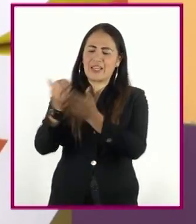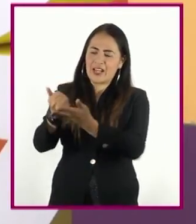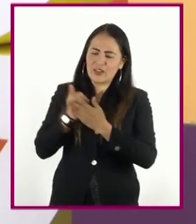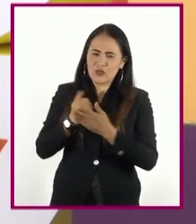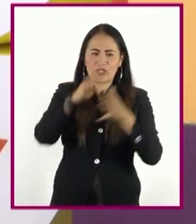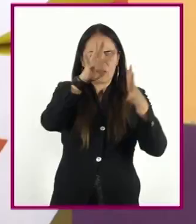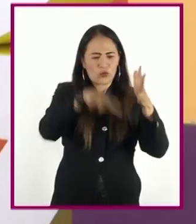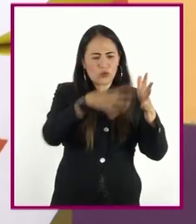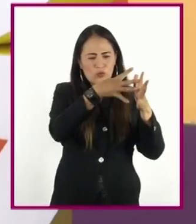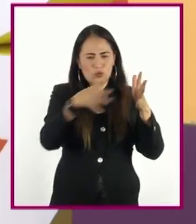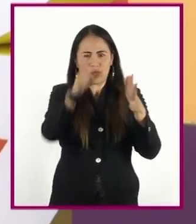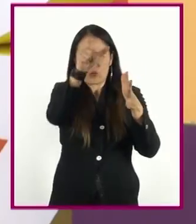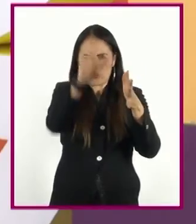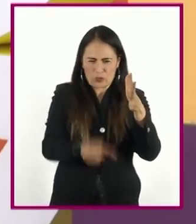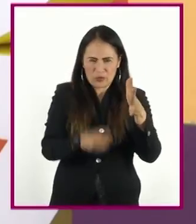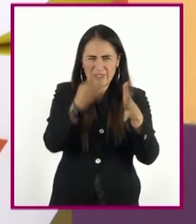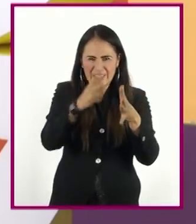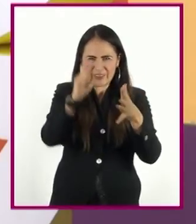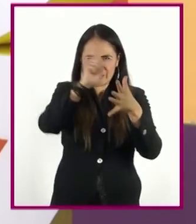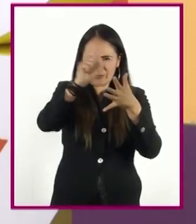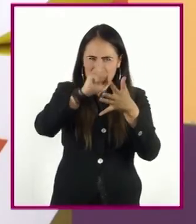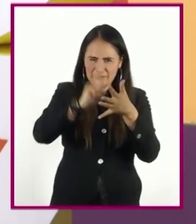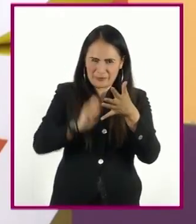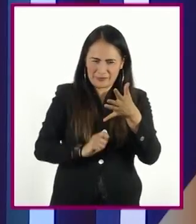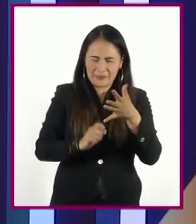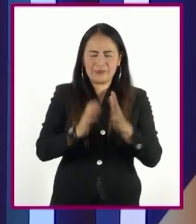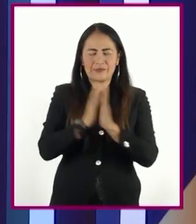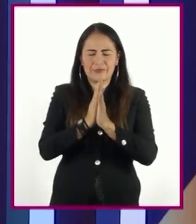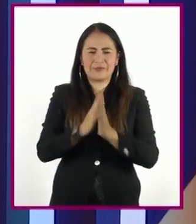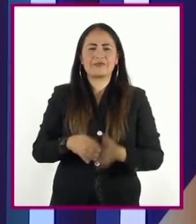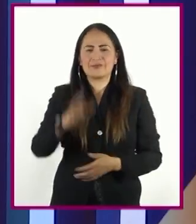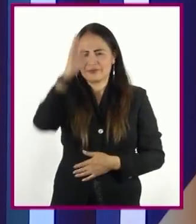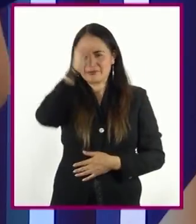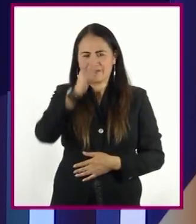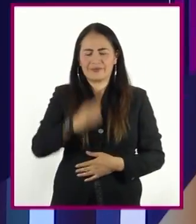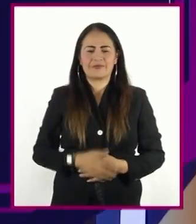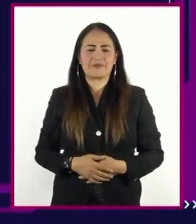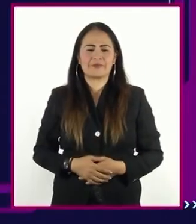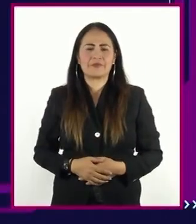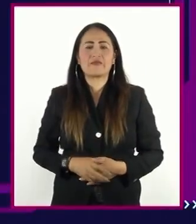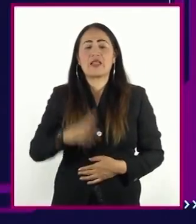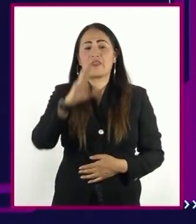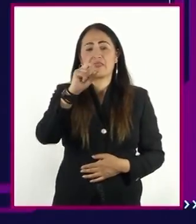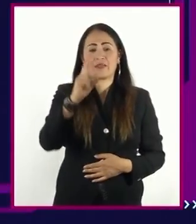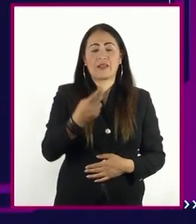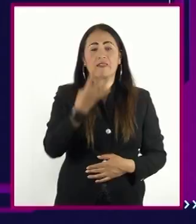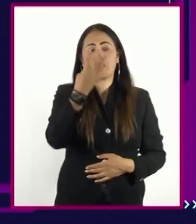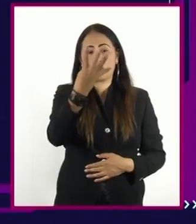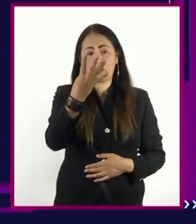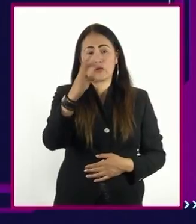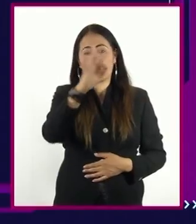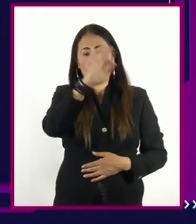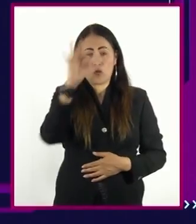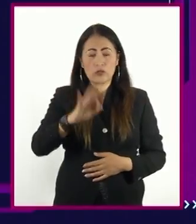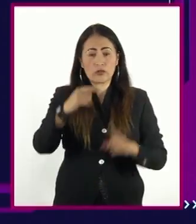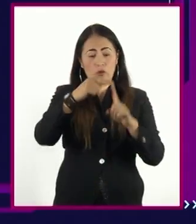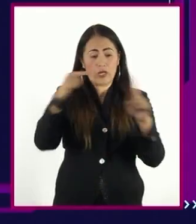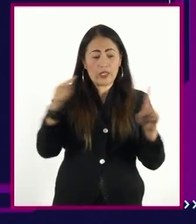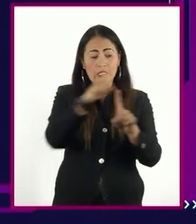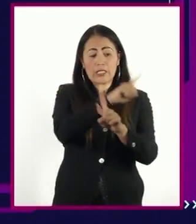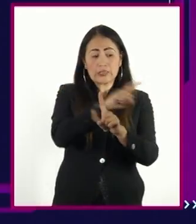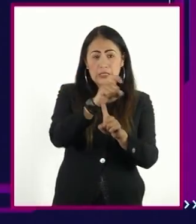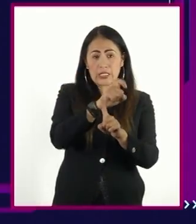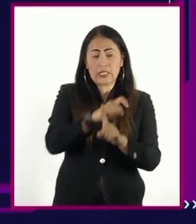completar la columna correspondiente en la tabla de datos. Claro que sí, maestra. 34% entre 100 es igual